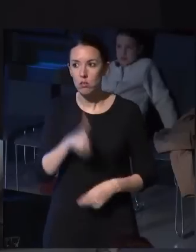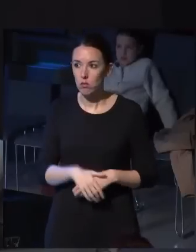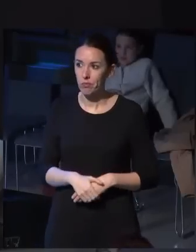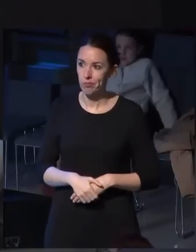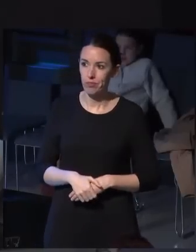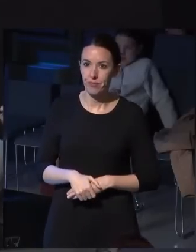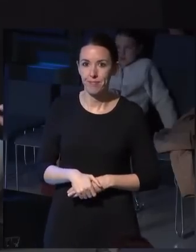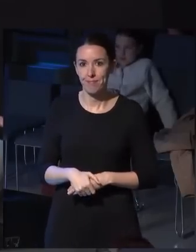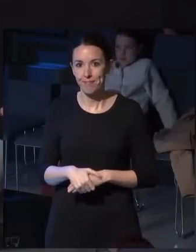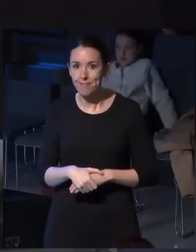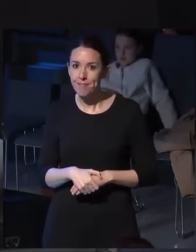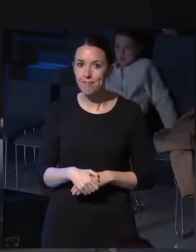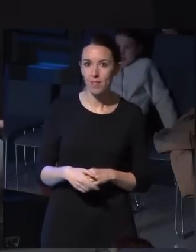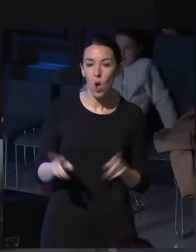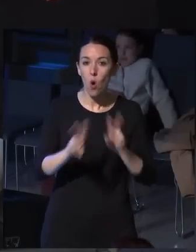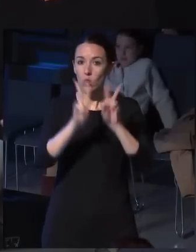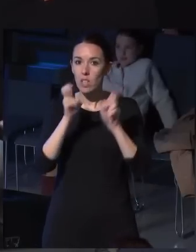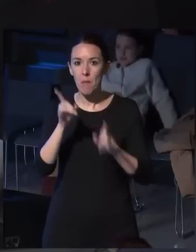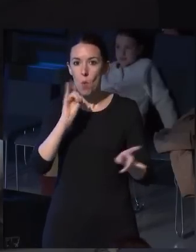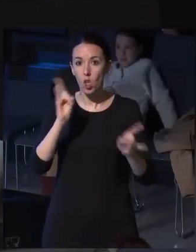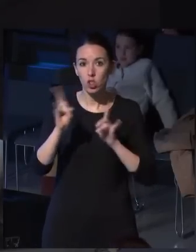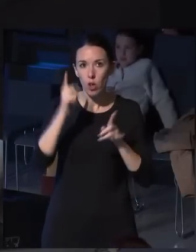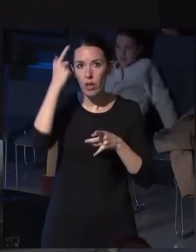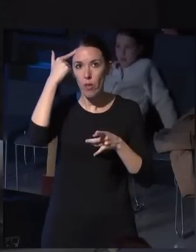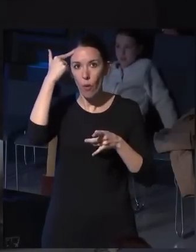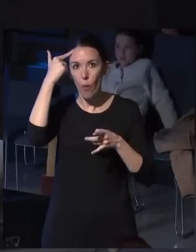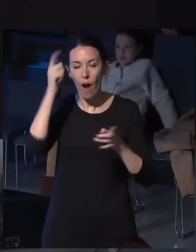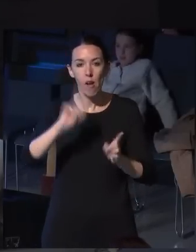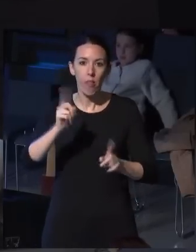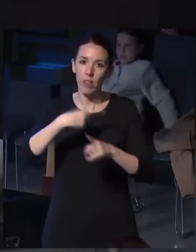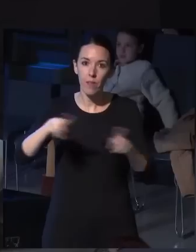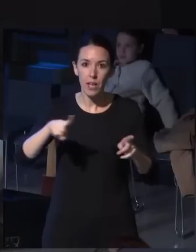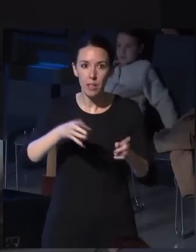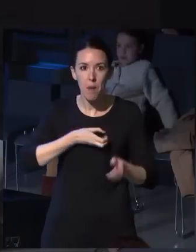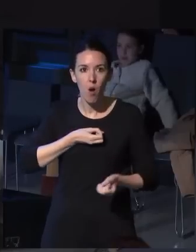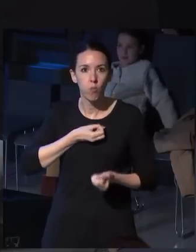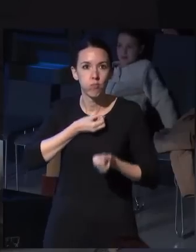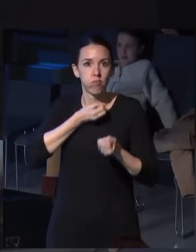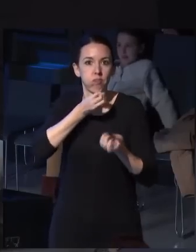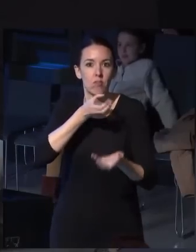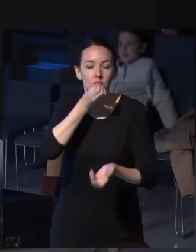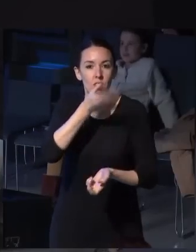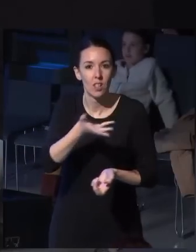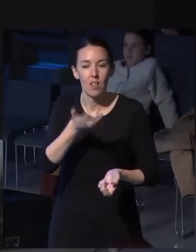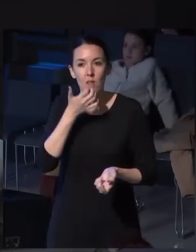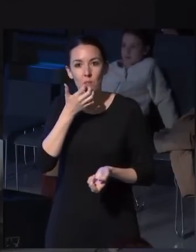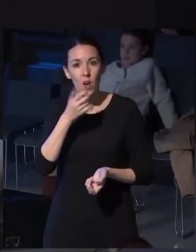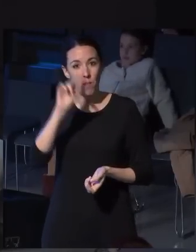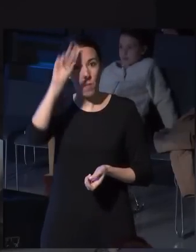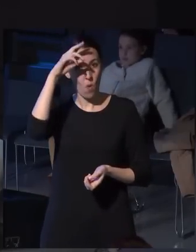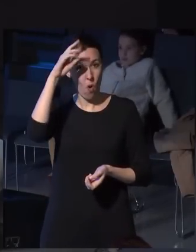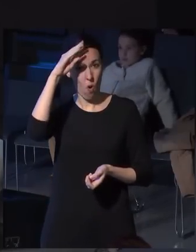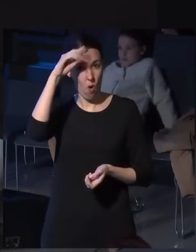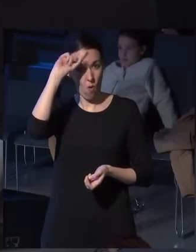realmente es una cuestión de que el sonido a lo mejor no es como lo tenía en la cabeza, pero la interpretación es buena. Y me ha venido a la cabeza que decías Michael Jackson,